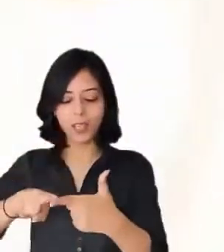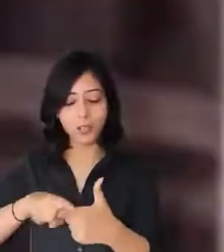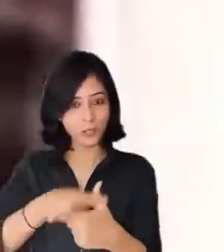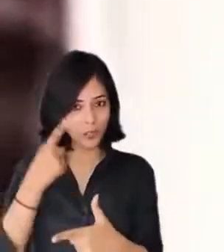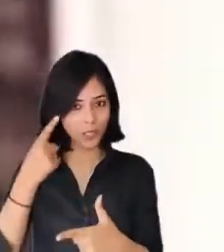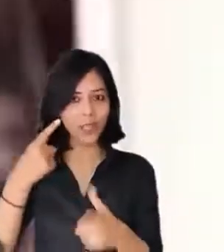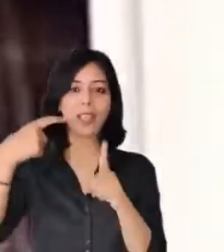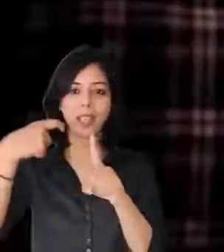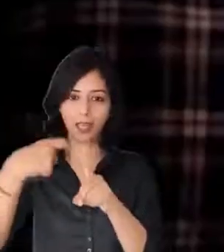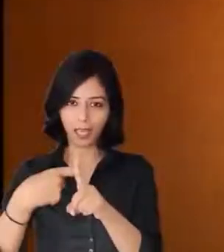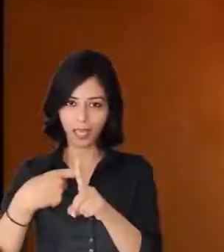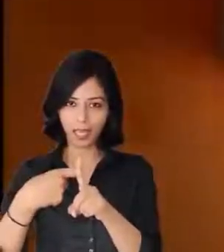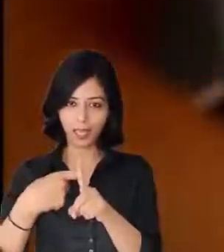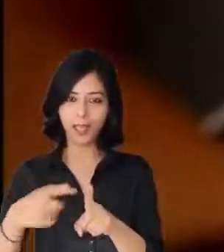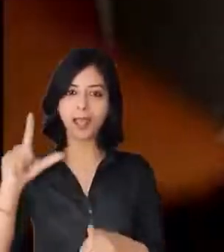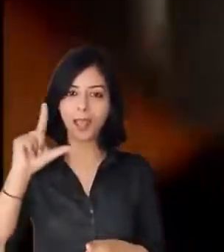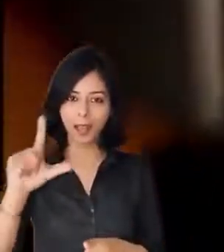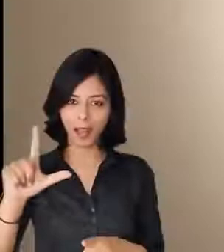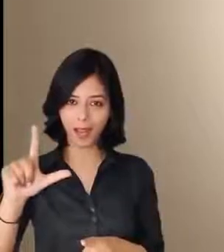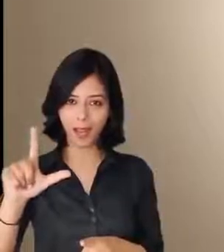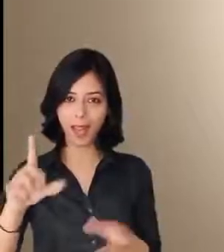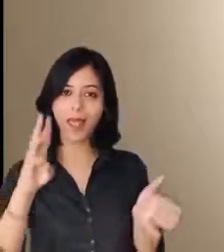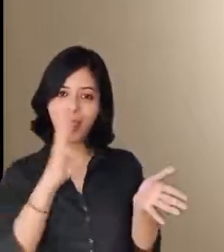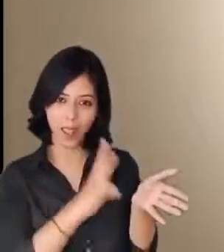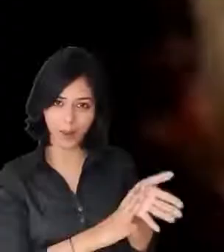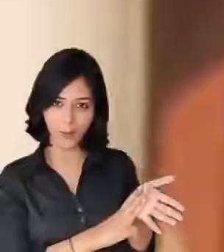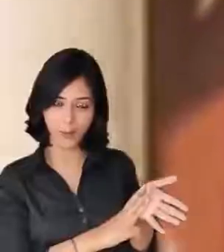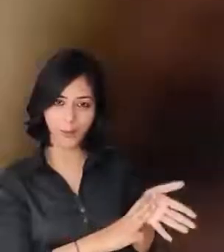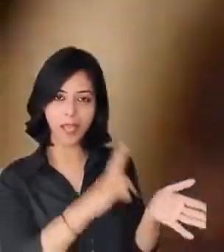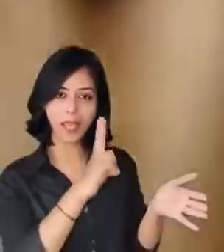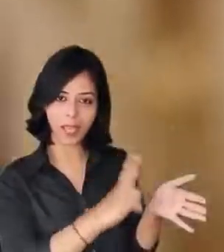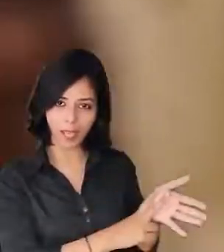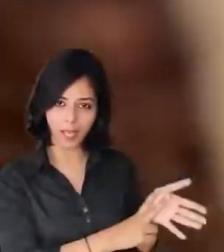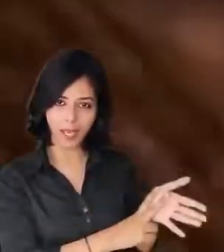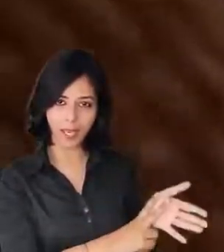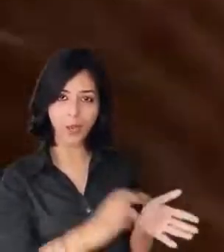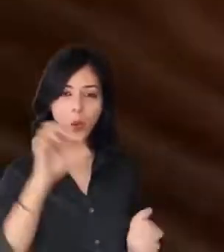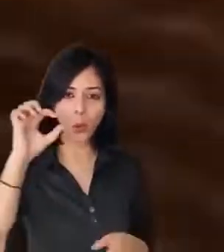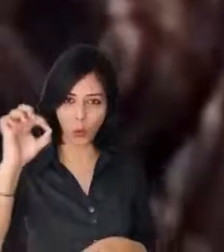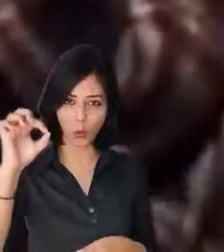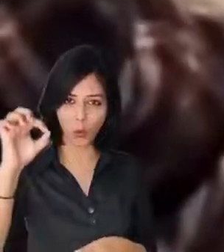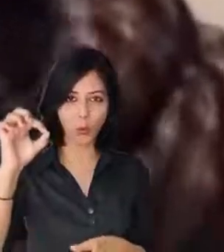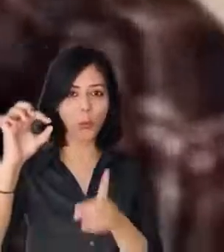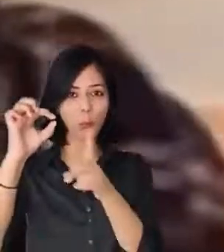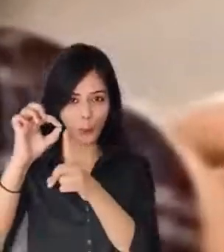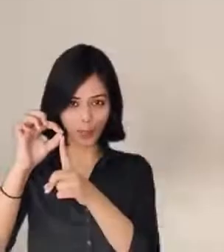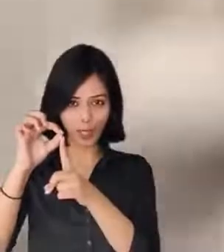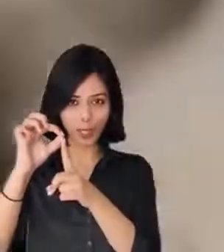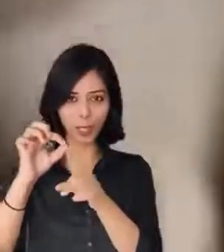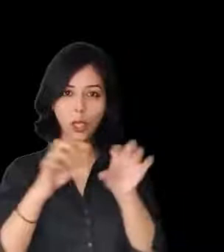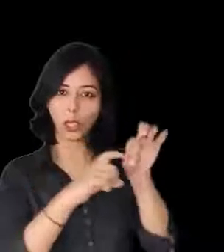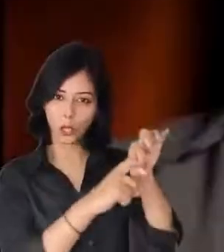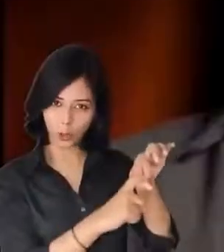que saldría con su tía a buscarla. Paxton también manifestó sus sospechas acerca de Frank, un amigo de Robin de